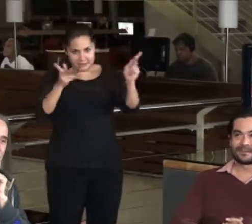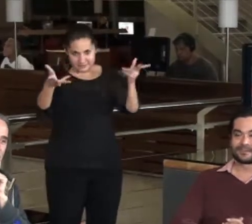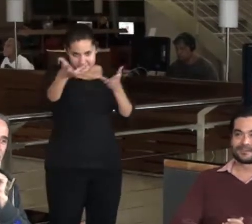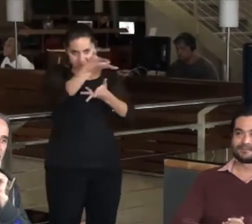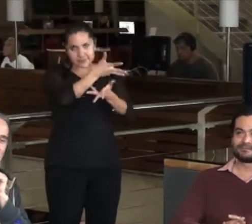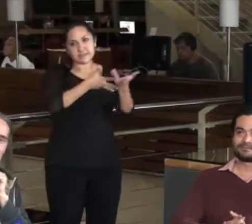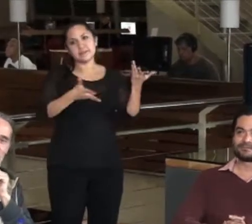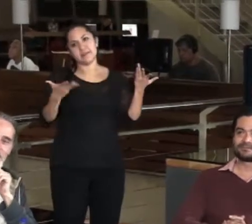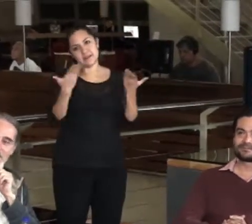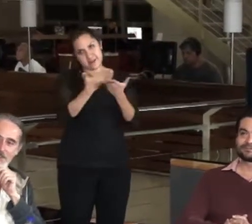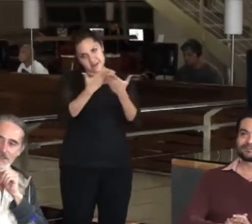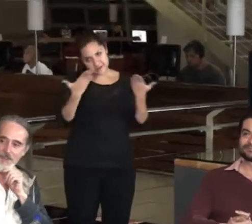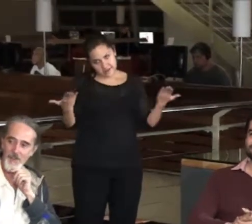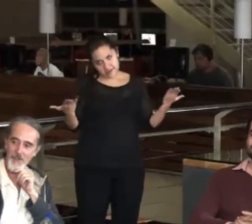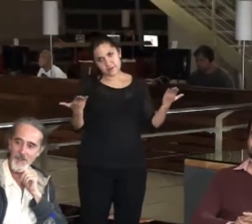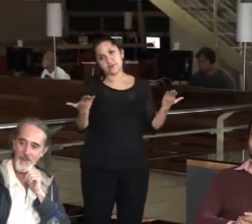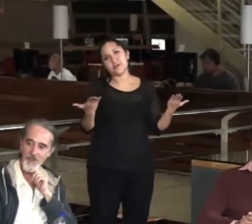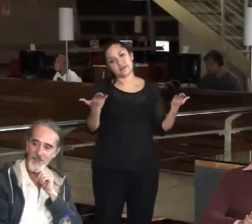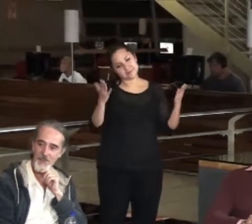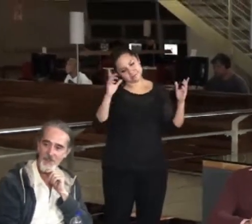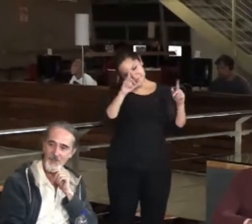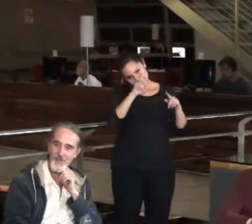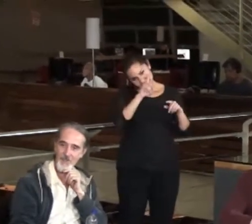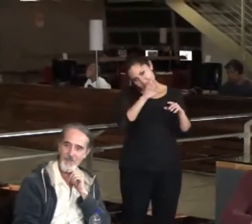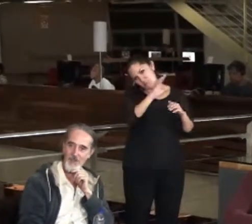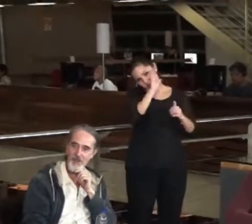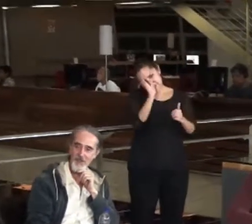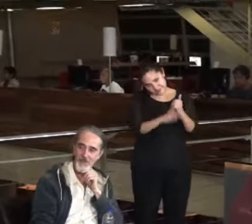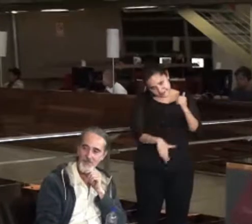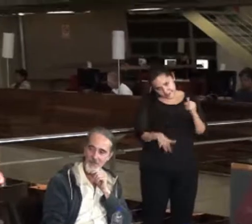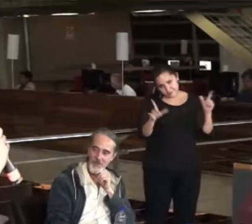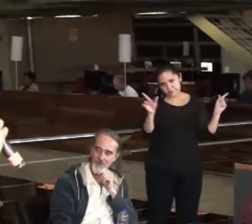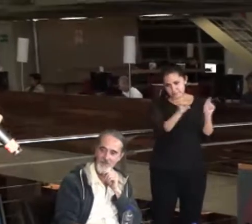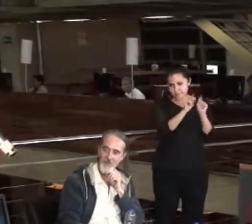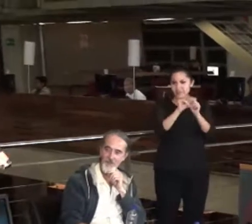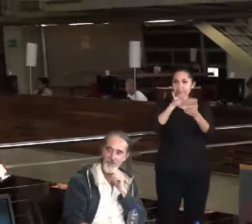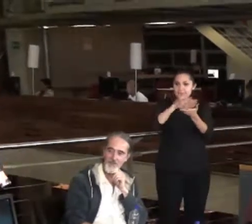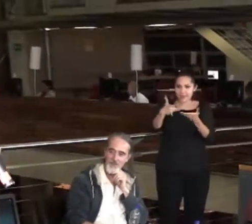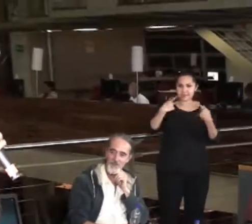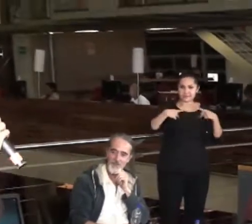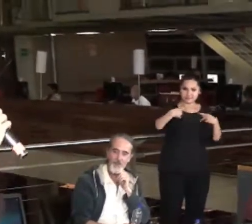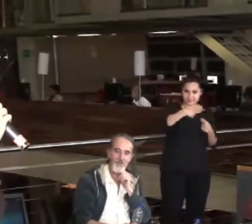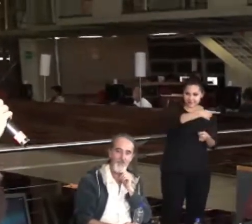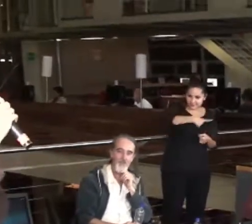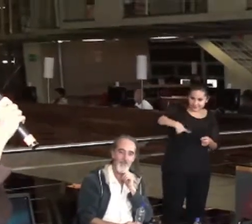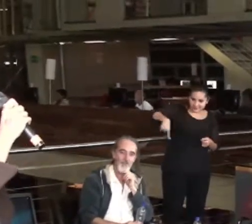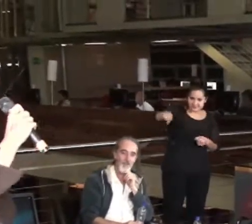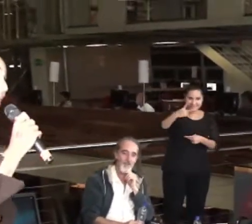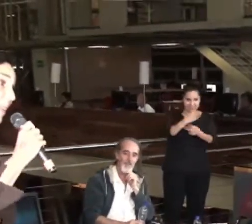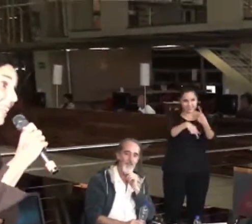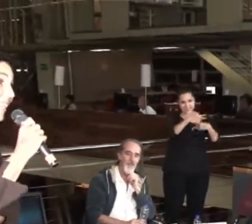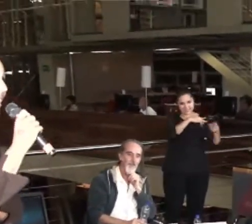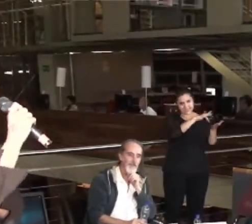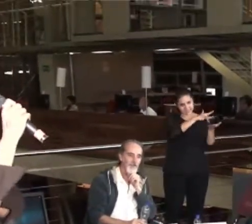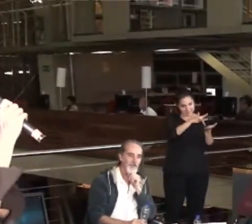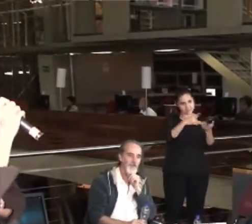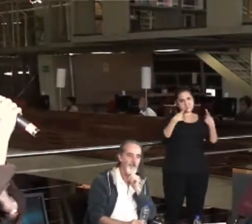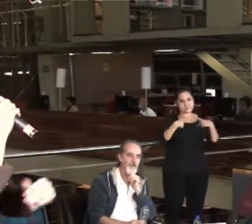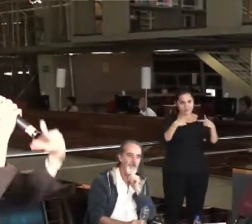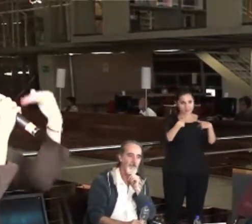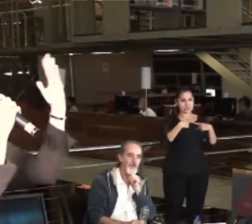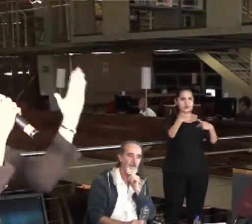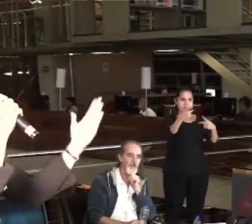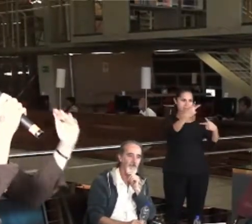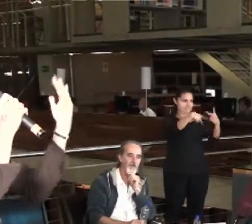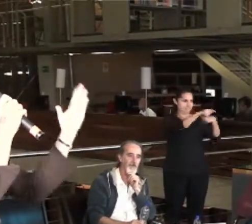este encuentro de esta tarde agradecemos mucho a todos los invitados a toda la gente que está por aquí a toda la gente que nos está viendo